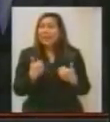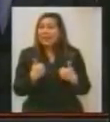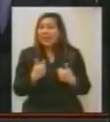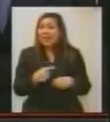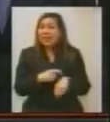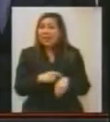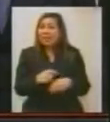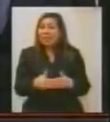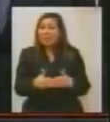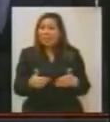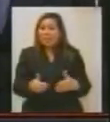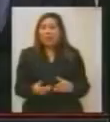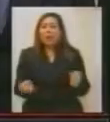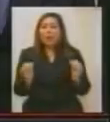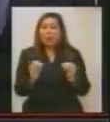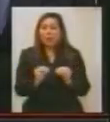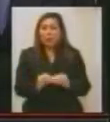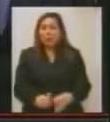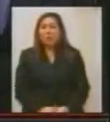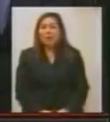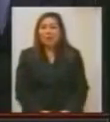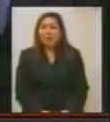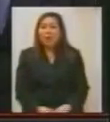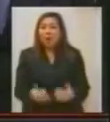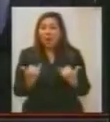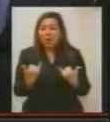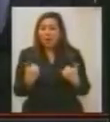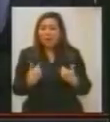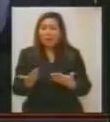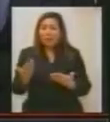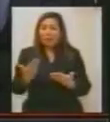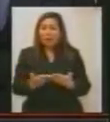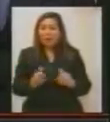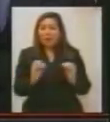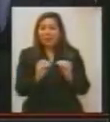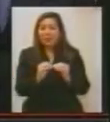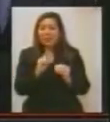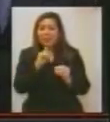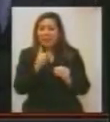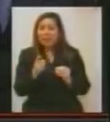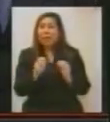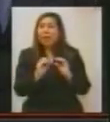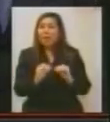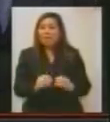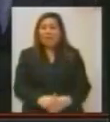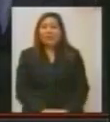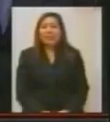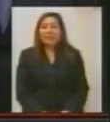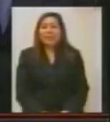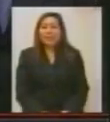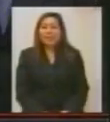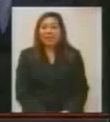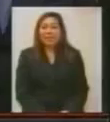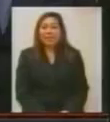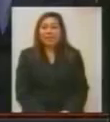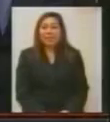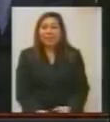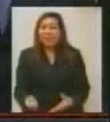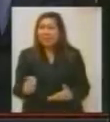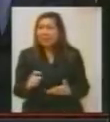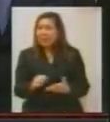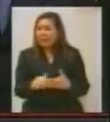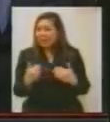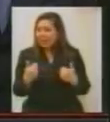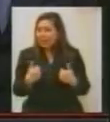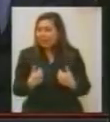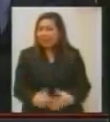el periodo anterior, donde se compraron parlamentarios. Hoy día, tal vez, estén ofreciéndoles futuras